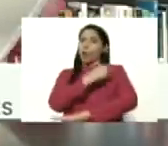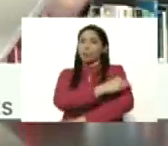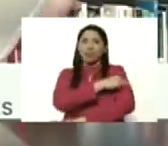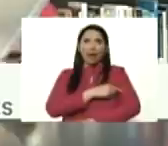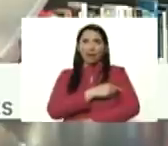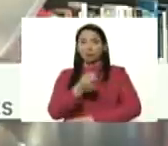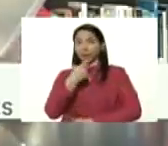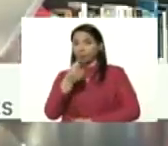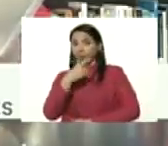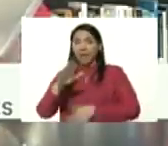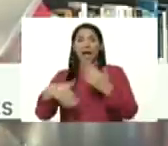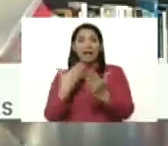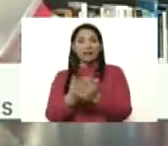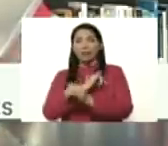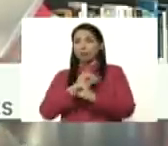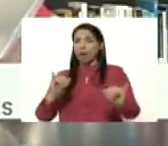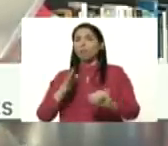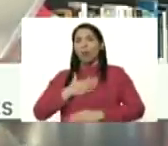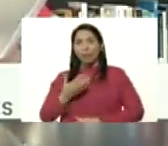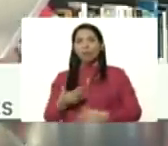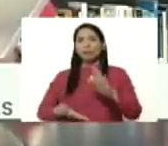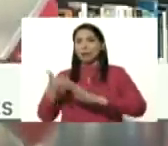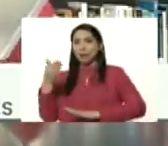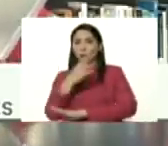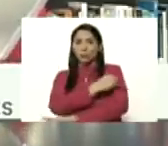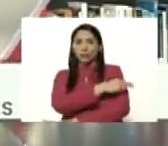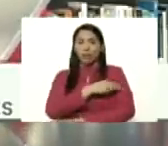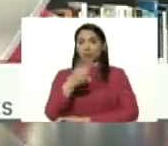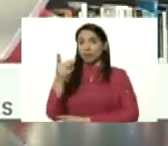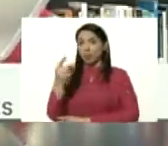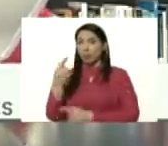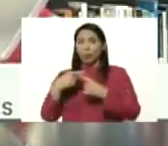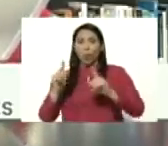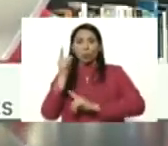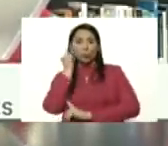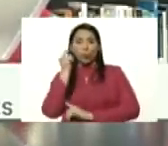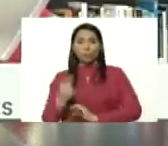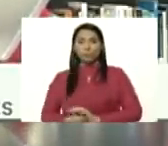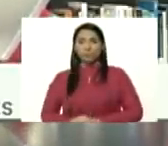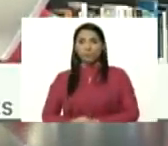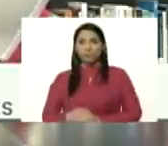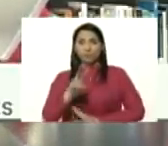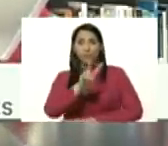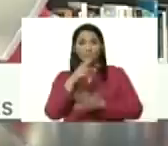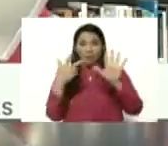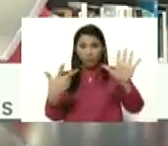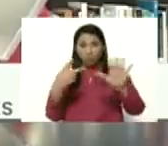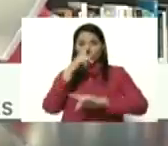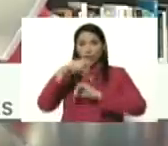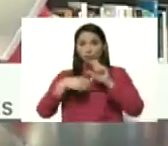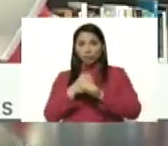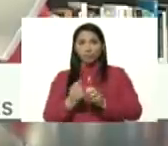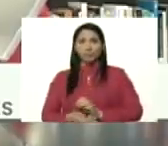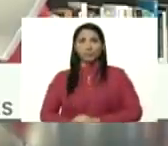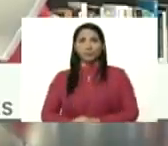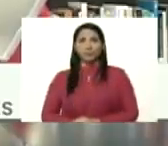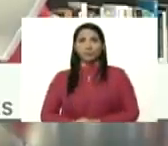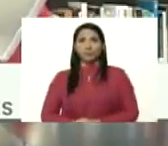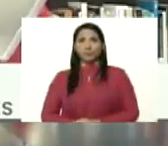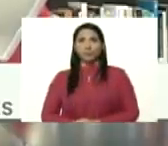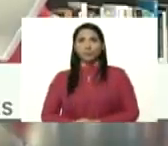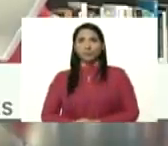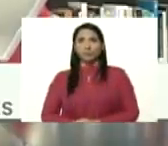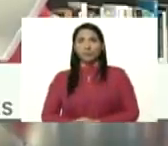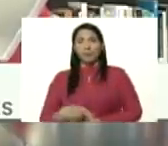que se le da de alta. El segundo caso de hoy es otra mujer de 28 años, de